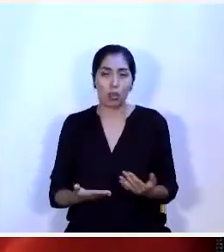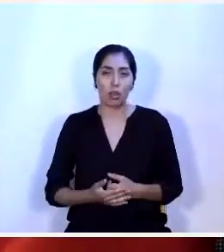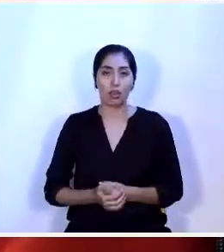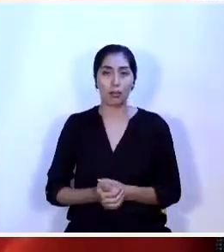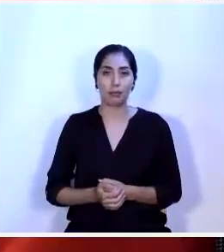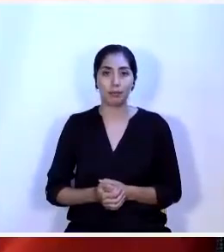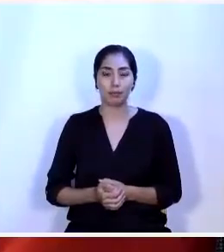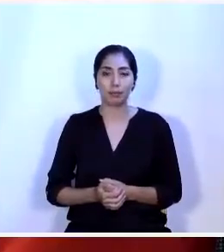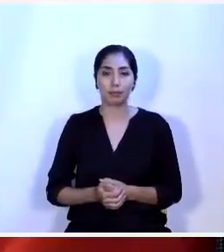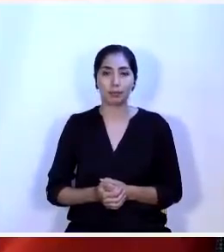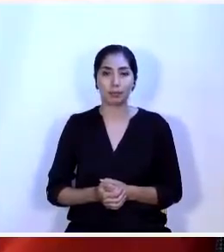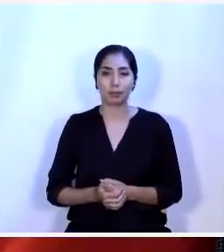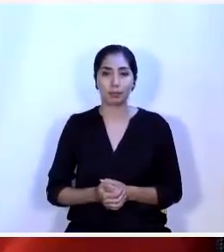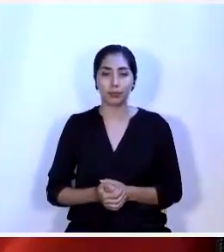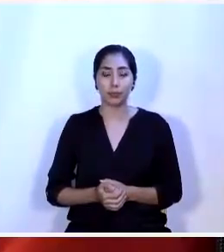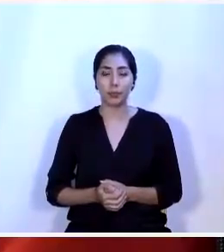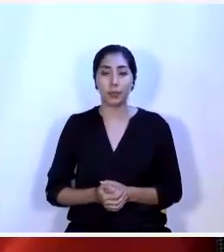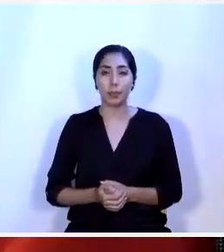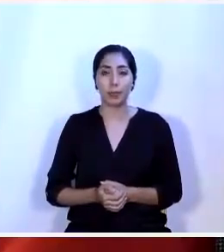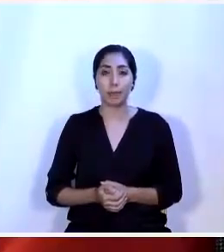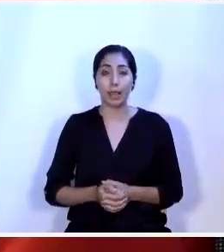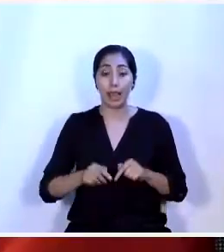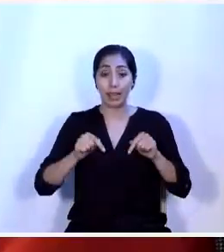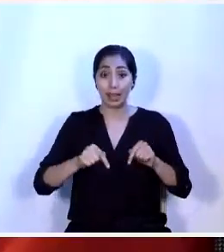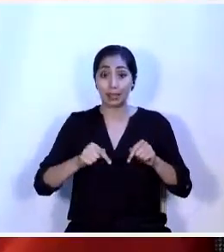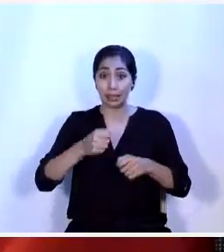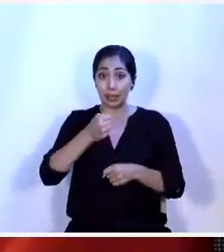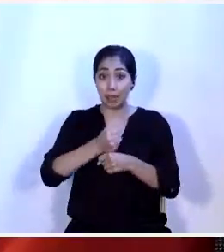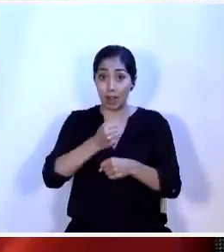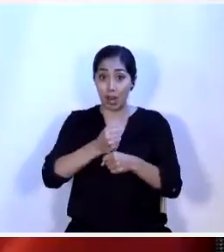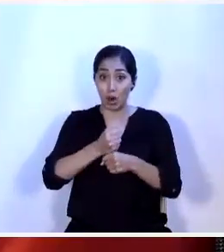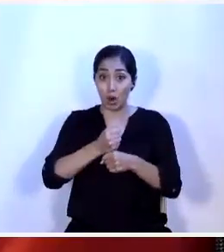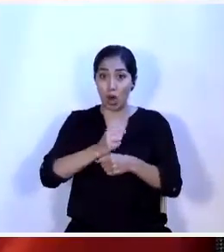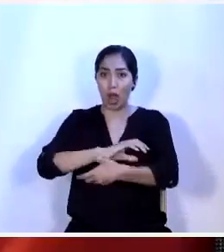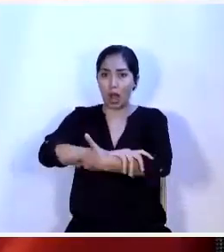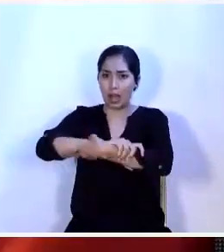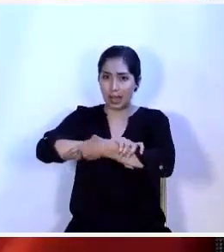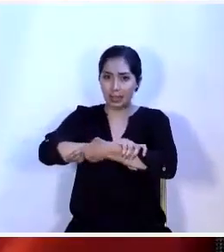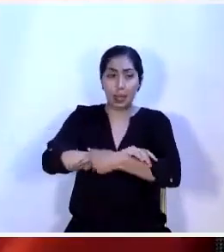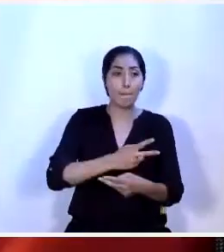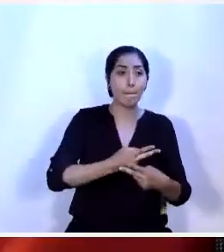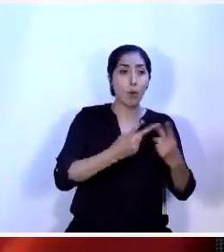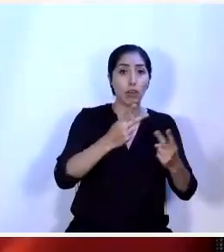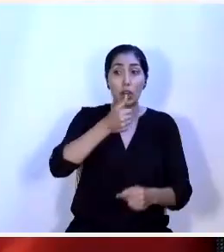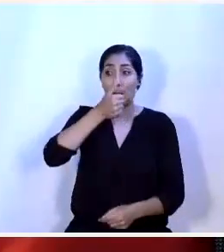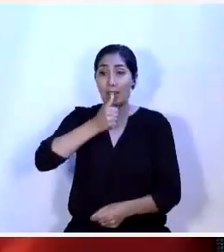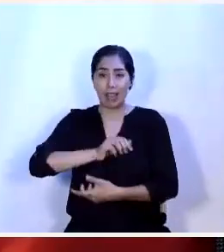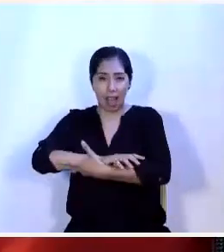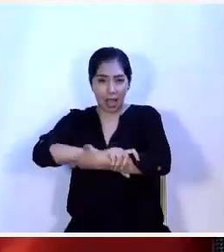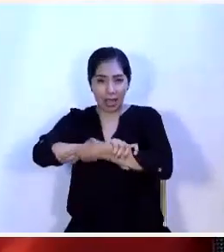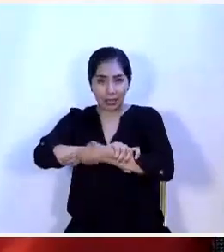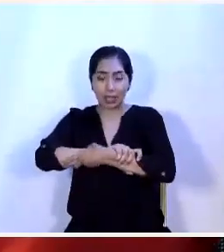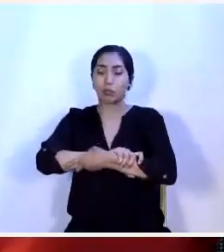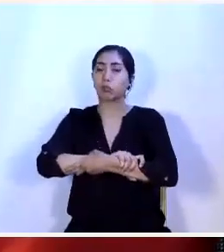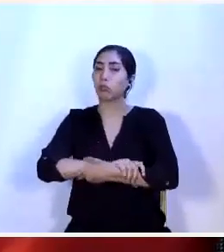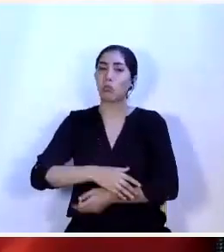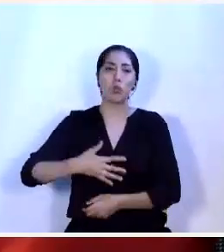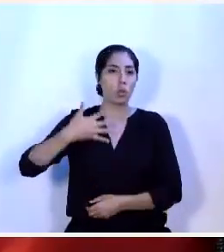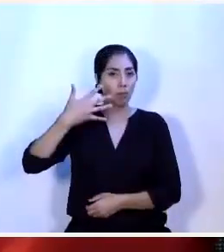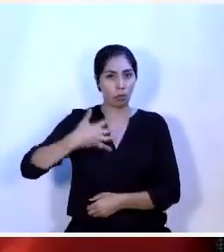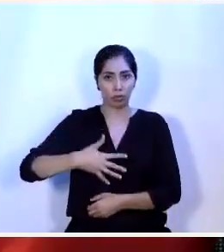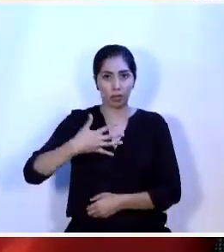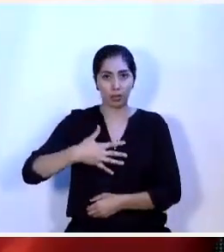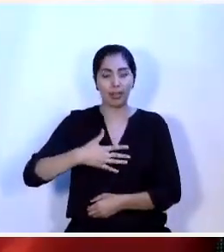En esta tarea, la alianza público-privada va a ser fundamental. Desde ya los